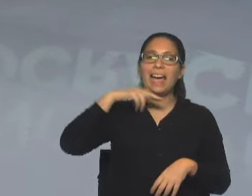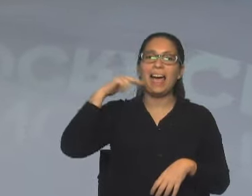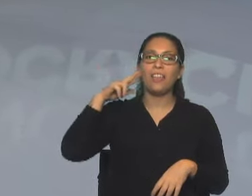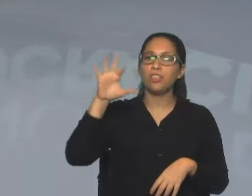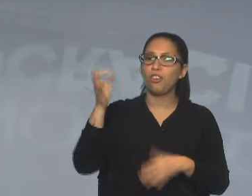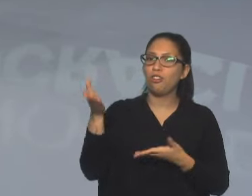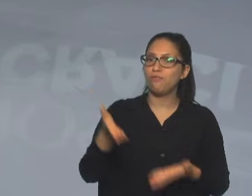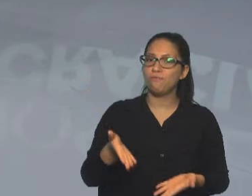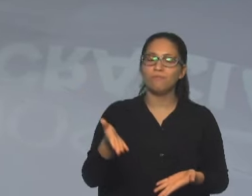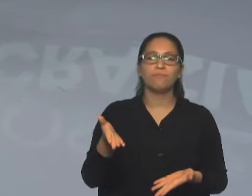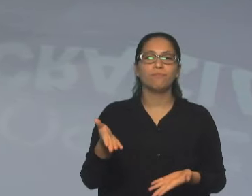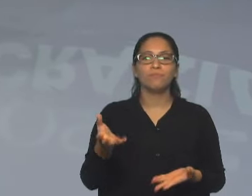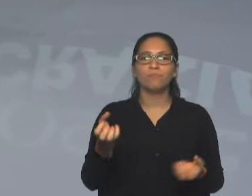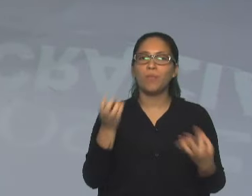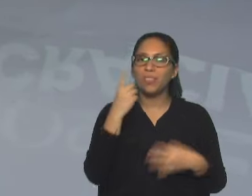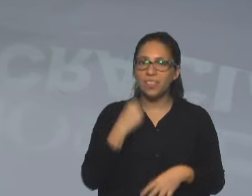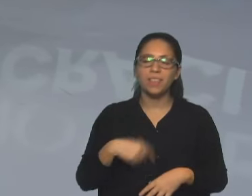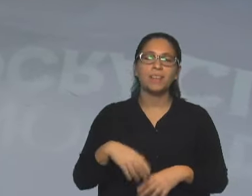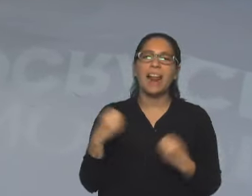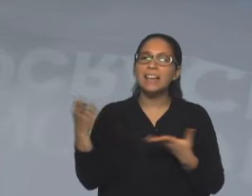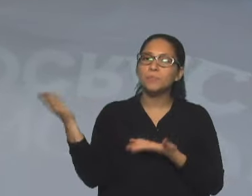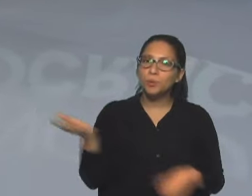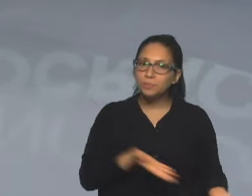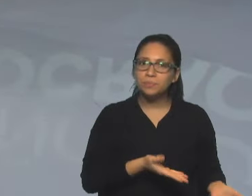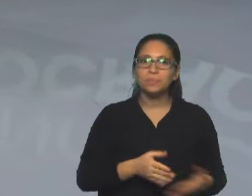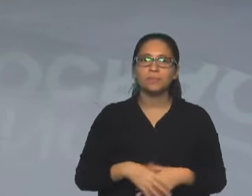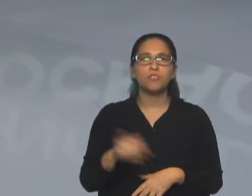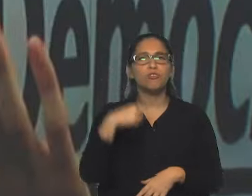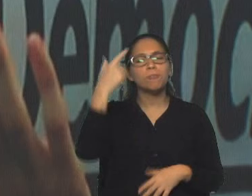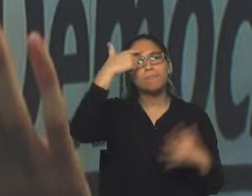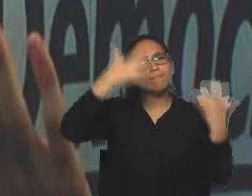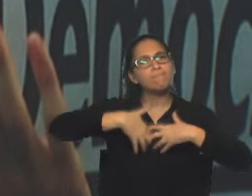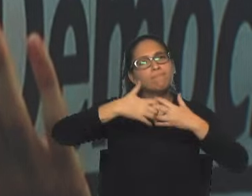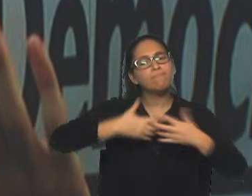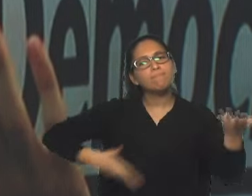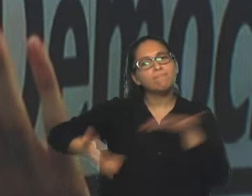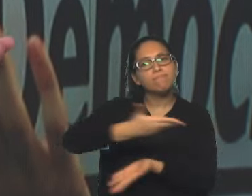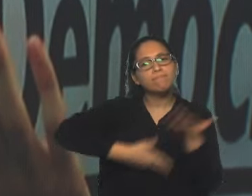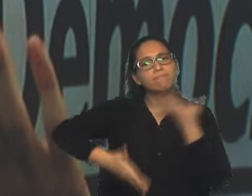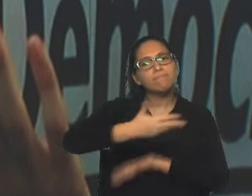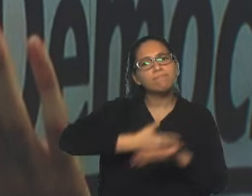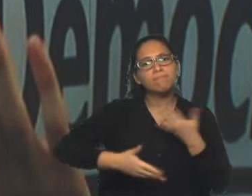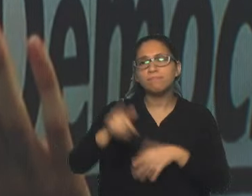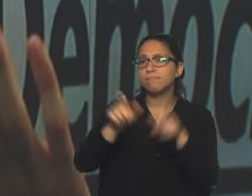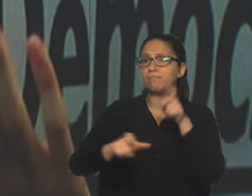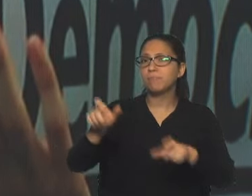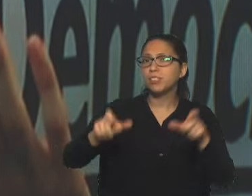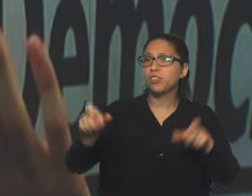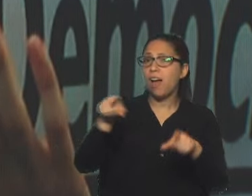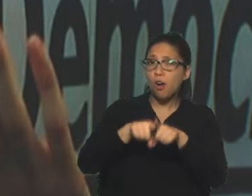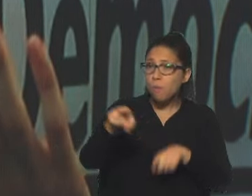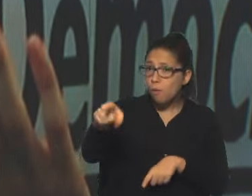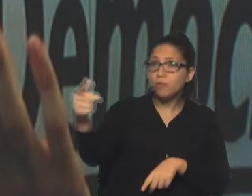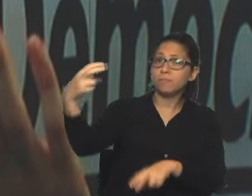Gracias por estar aquí. Muchas gracias. Vos sabés que pensamos en voz alta y nos ayudan hombres y mujeres como vos.